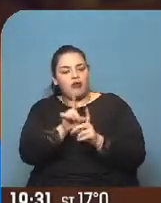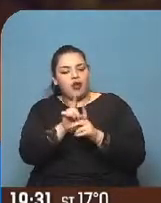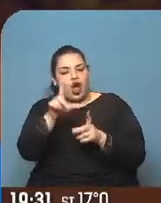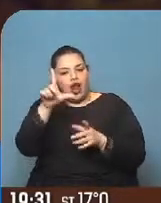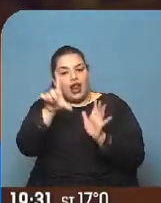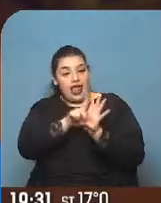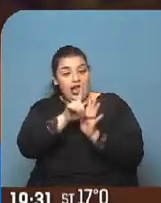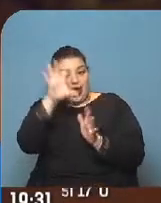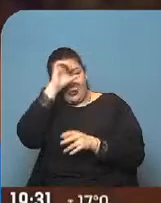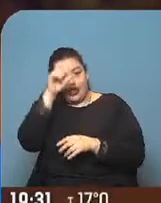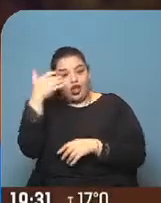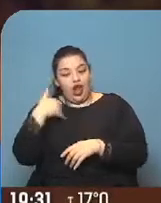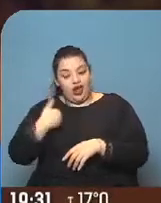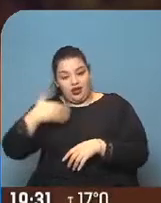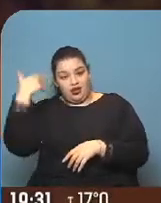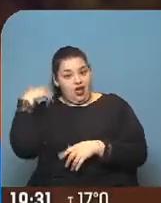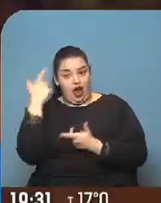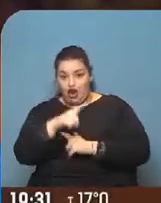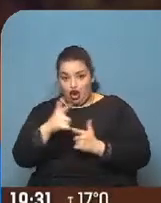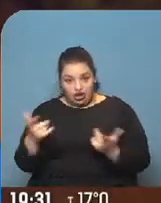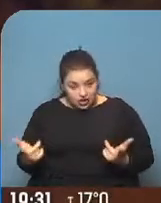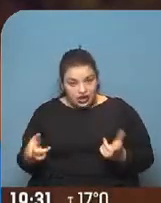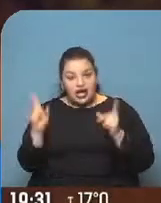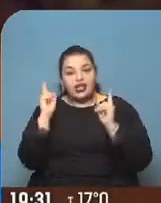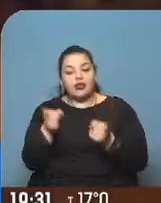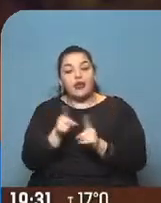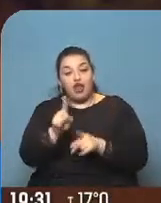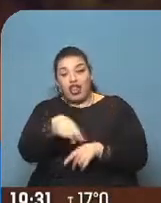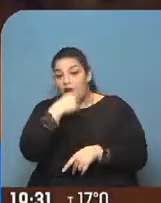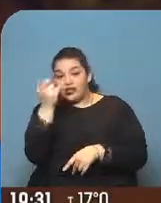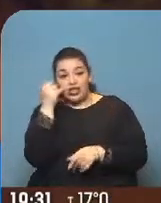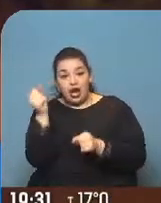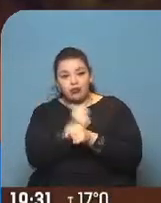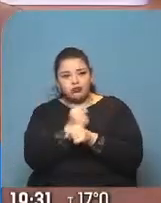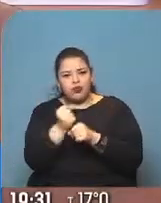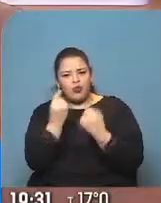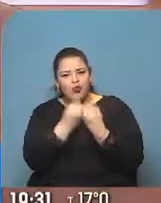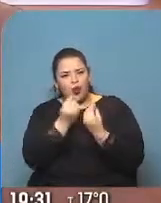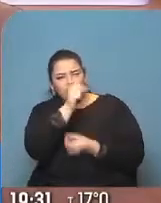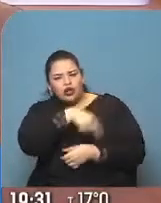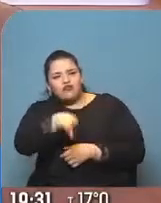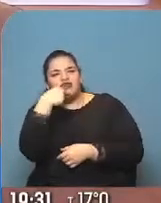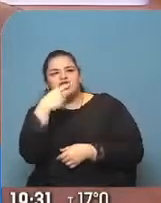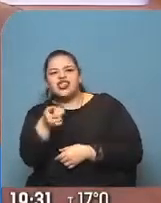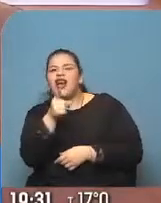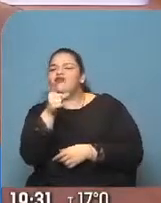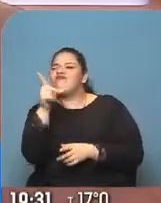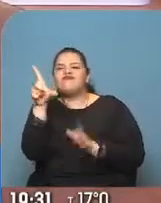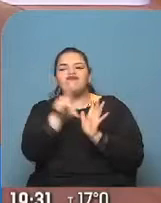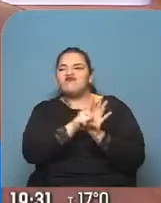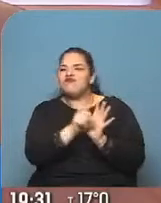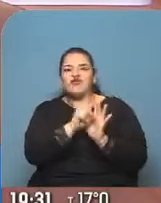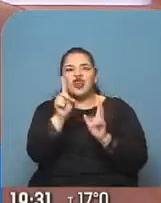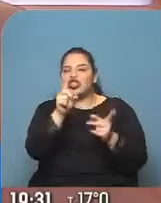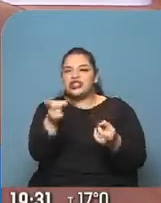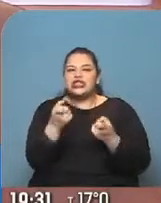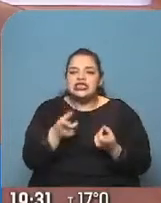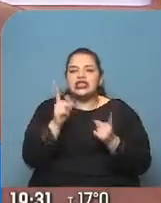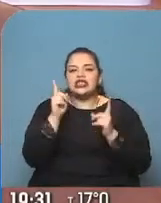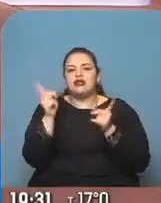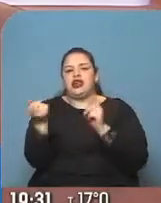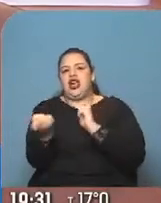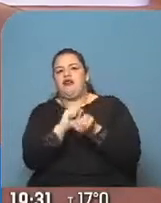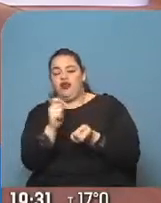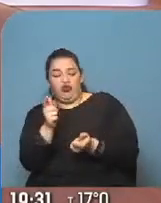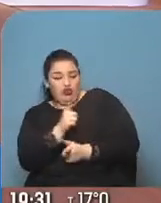argentina no tenía y que incluso es puede sancionar a muchos nos decían no es una ley que nos sirve es una ley que cambiemos no hace